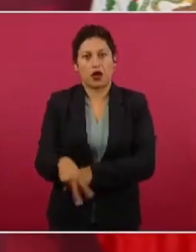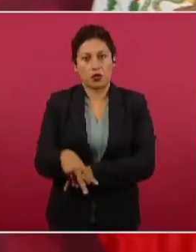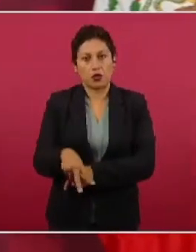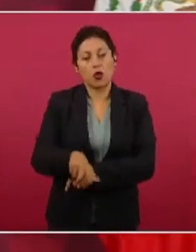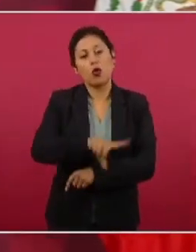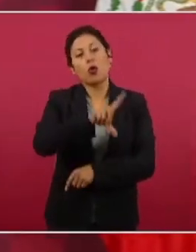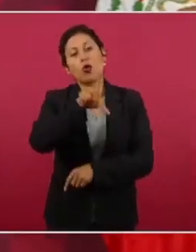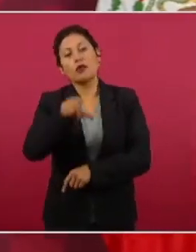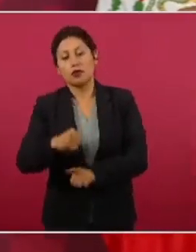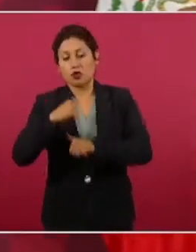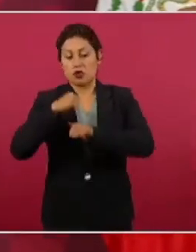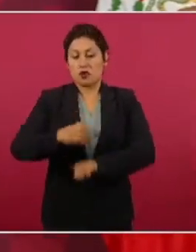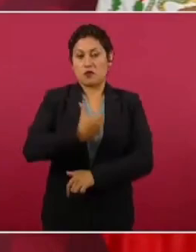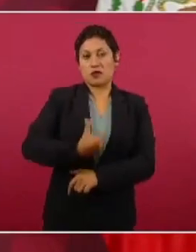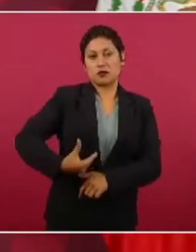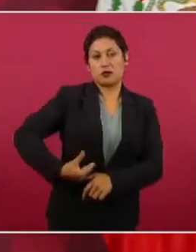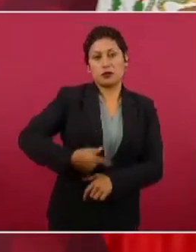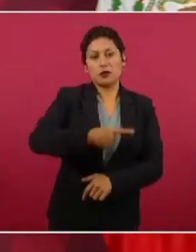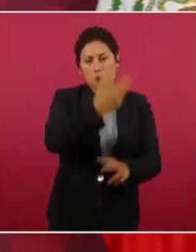Entonces, cuando